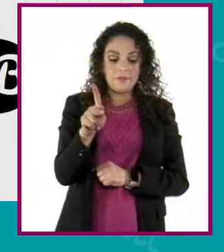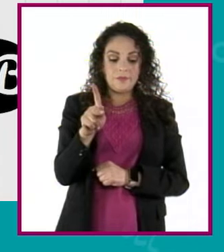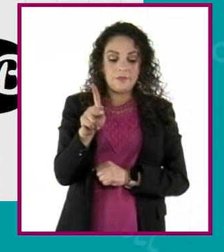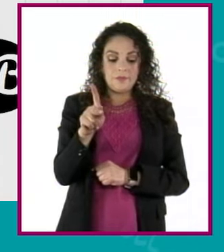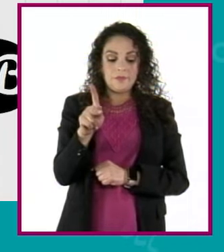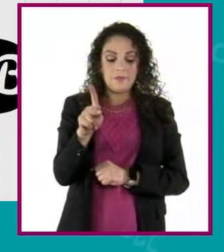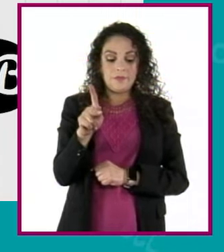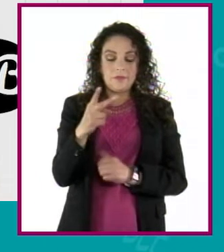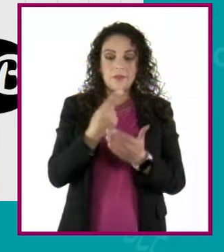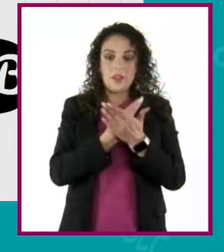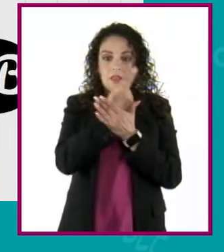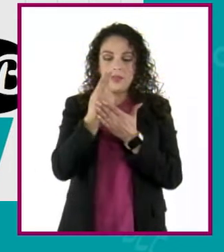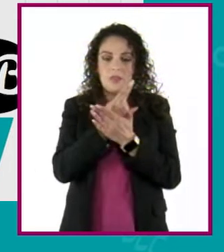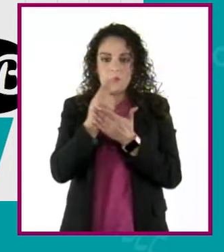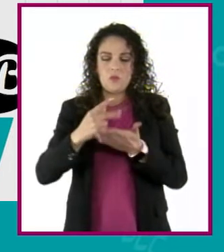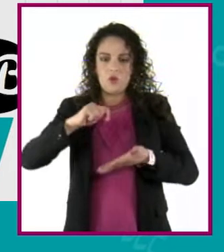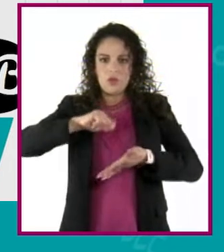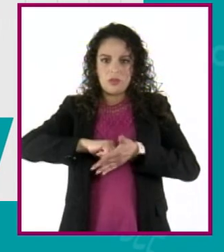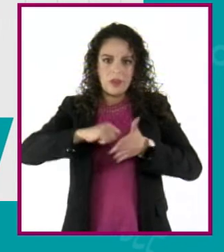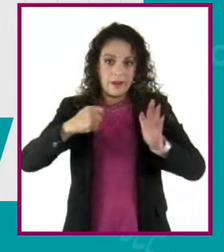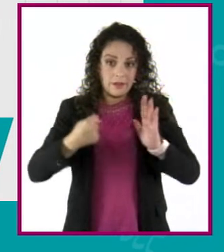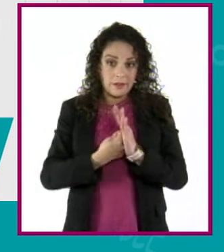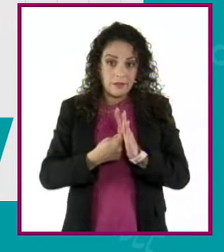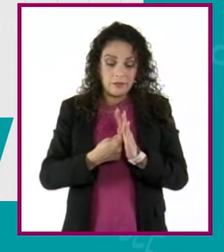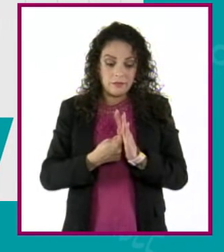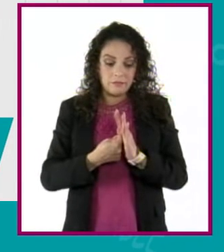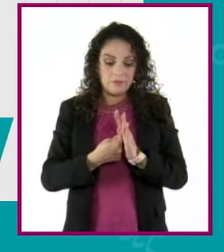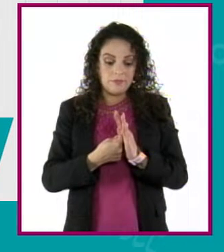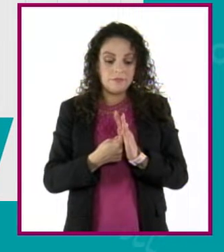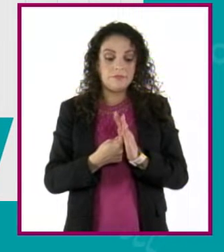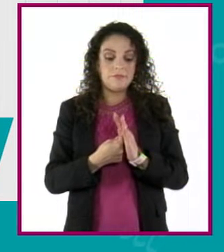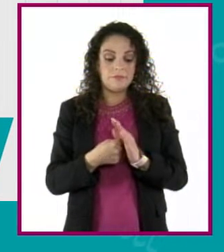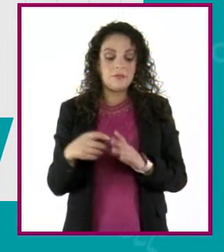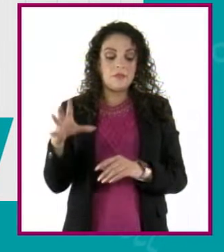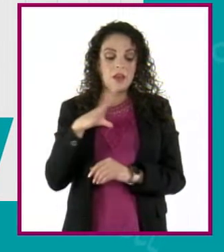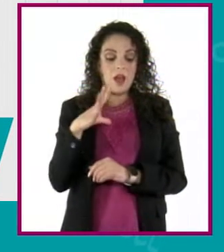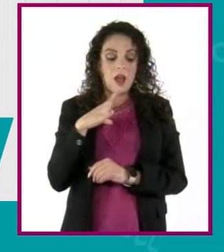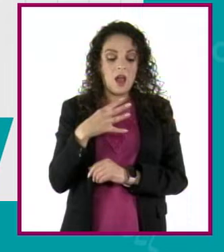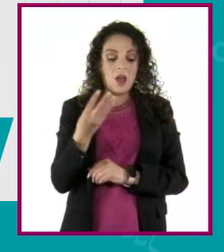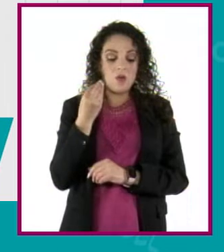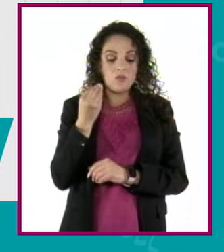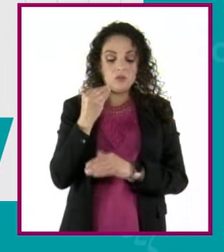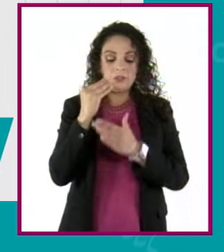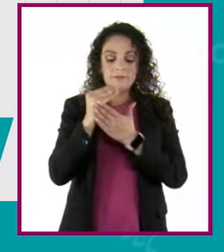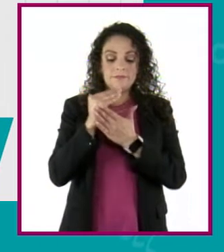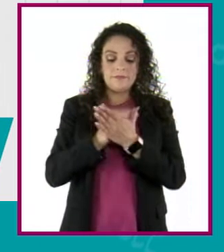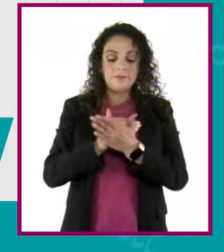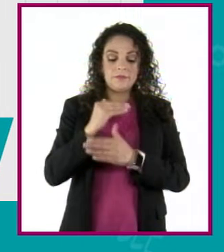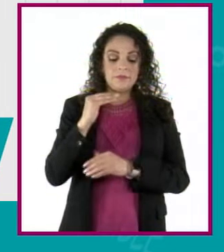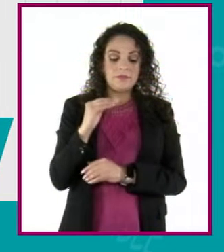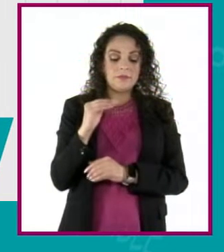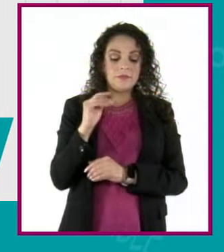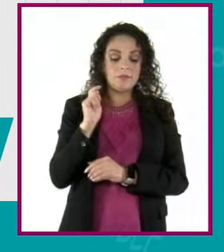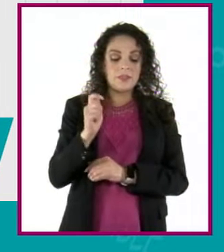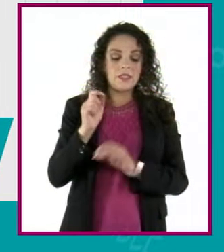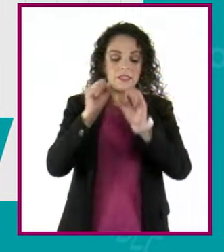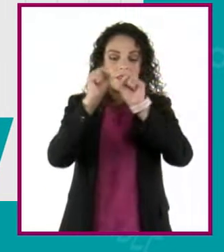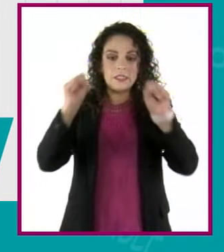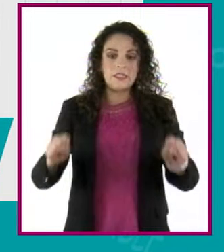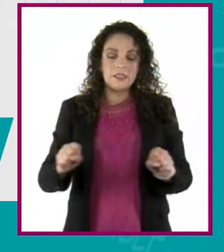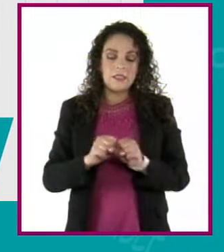El dibujo técnico, pues hay unas etimologías que lo definen como un sistema